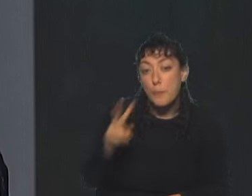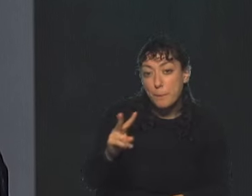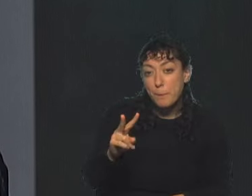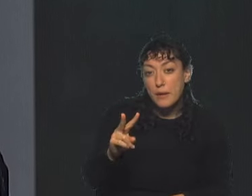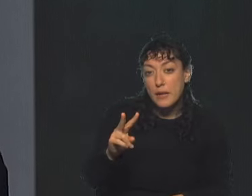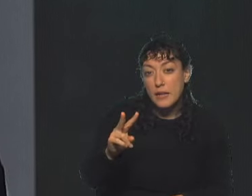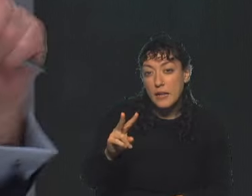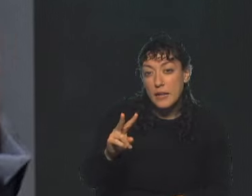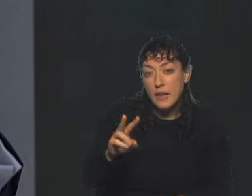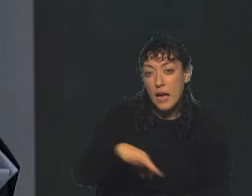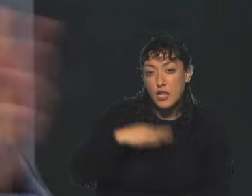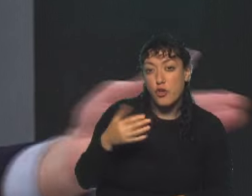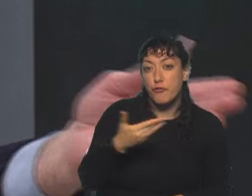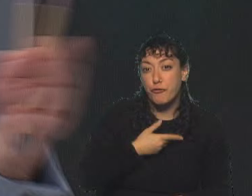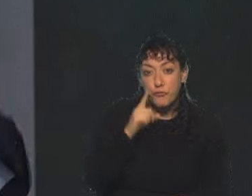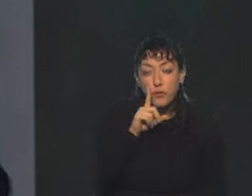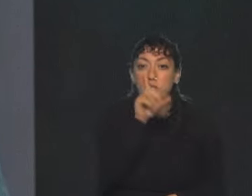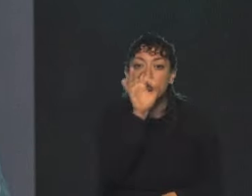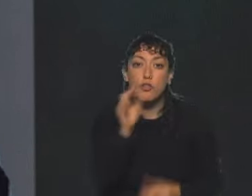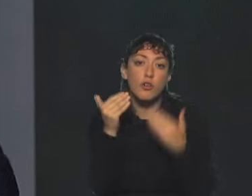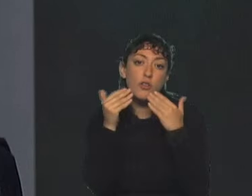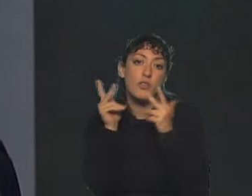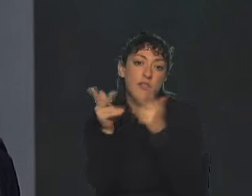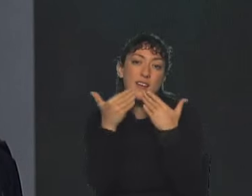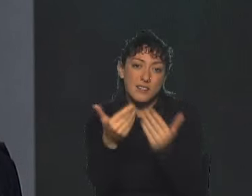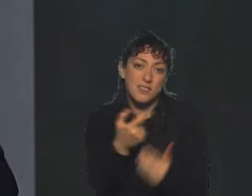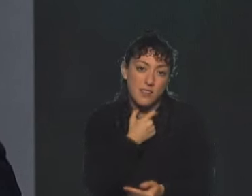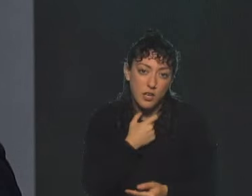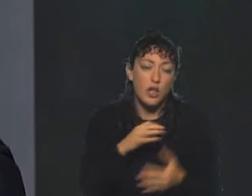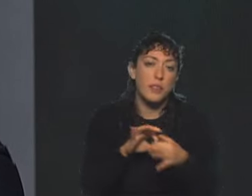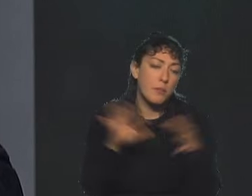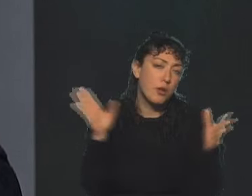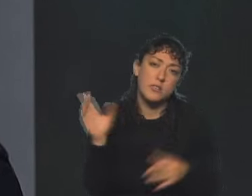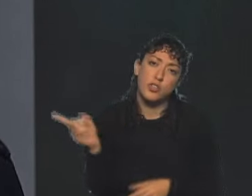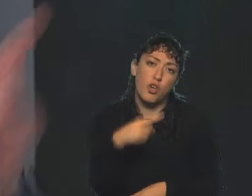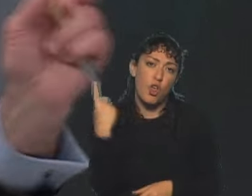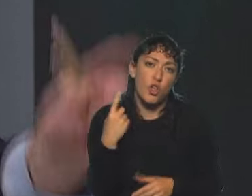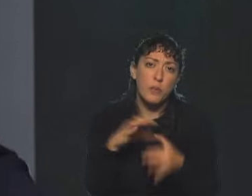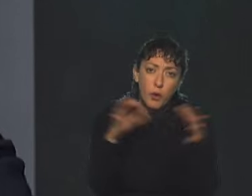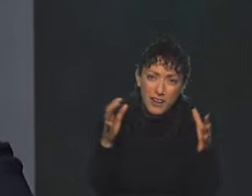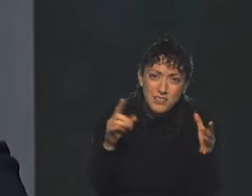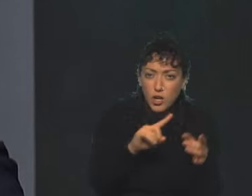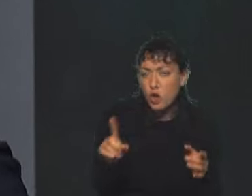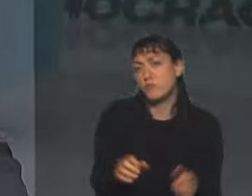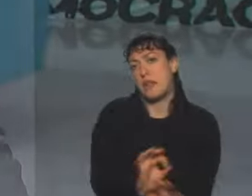¿no? Fito, y con esto cerramos y te decimos gracias. Con democracia todo, sin democracia nada. Ahí vamos.